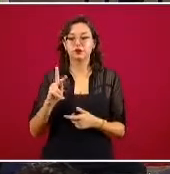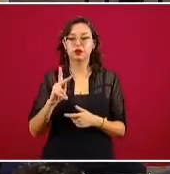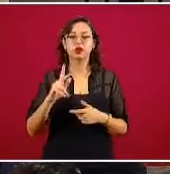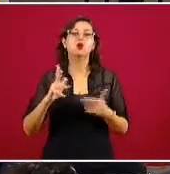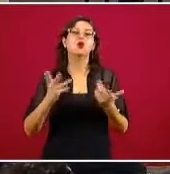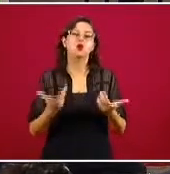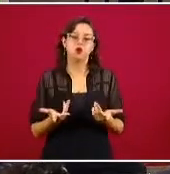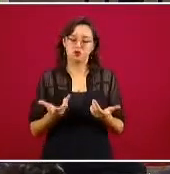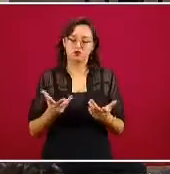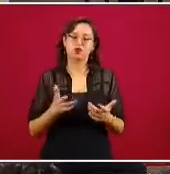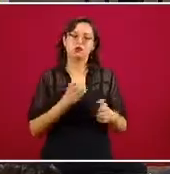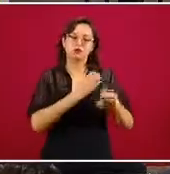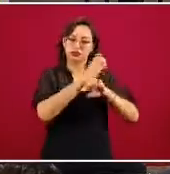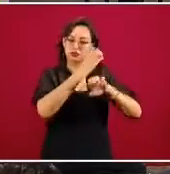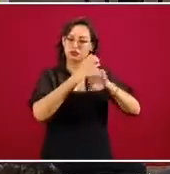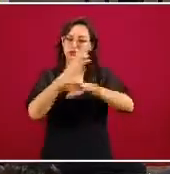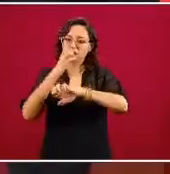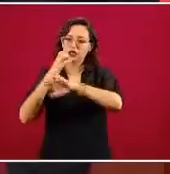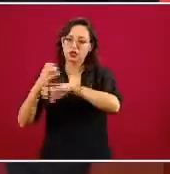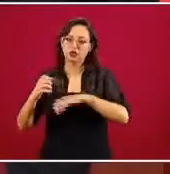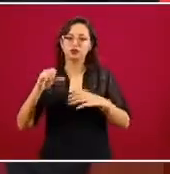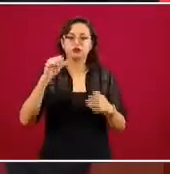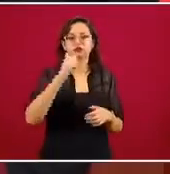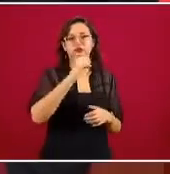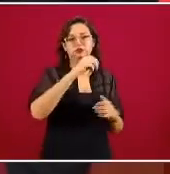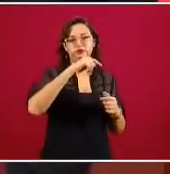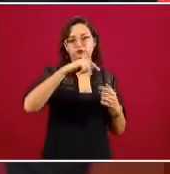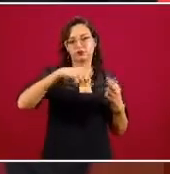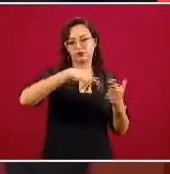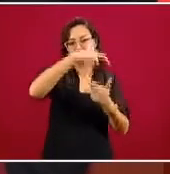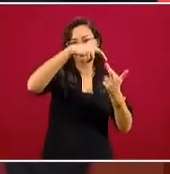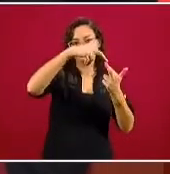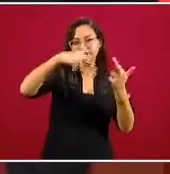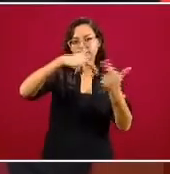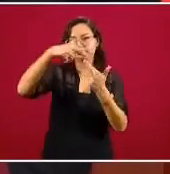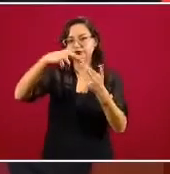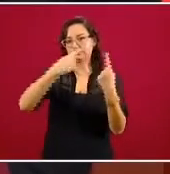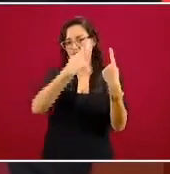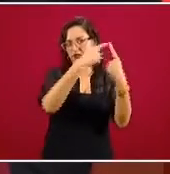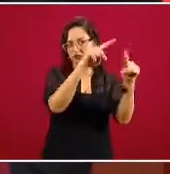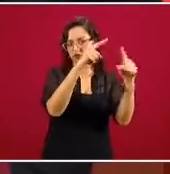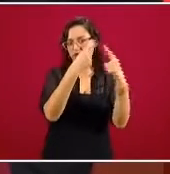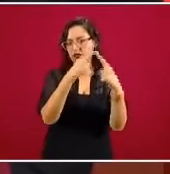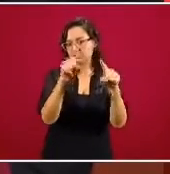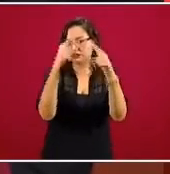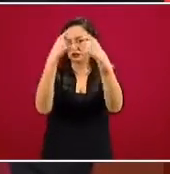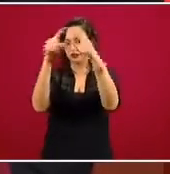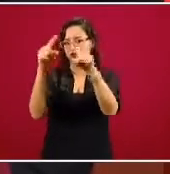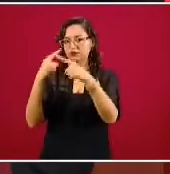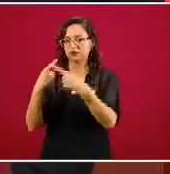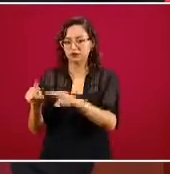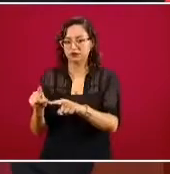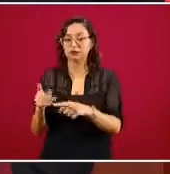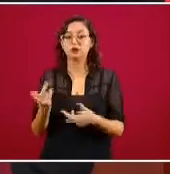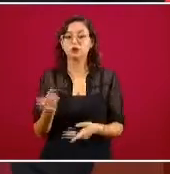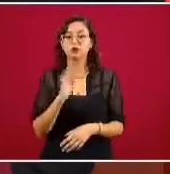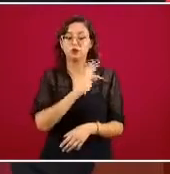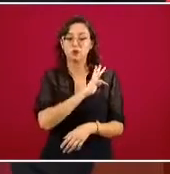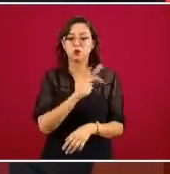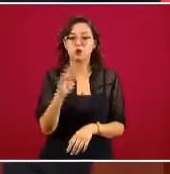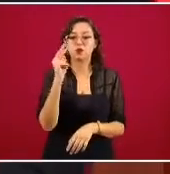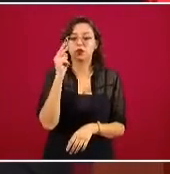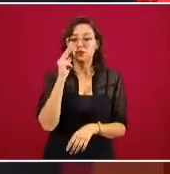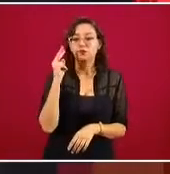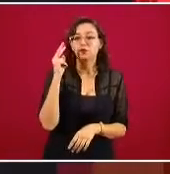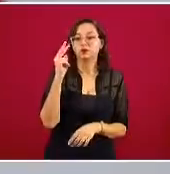región o zona metropolitana tenemos una reproducción de estas curvas. Y podemos ver